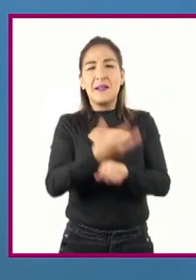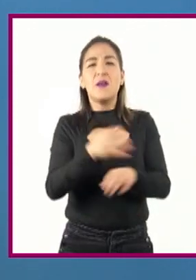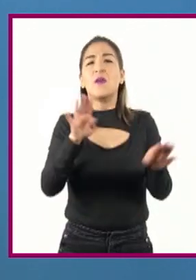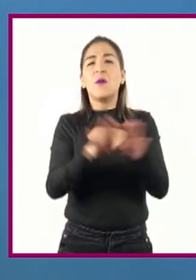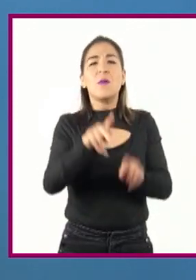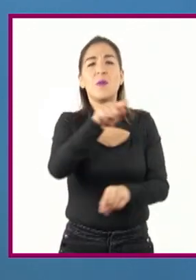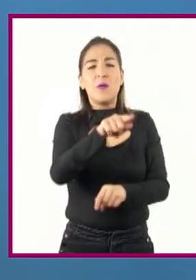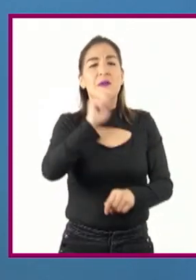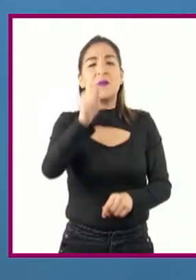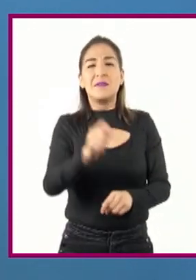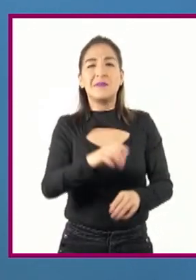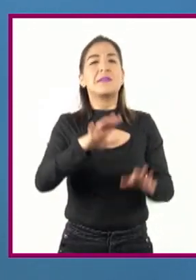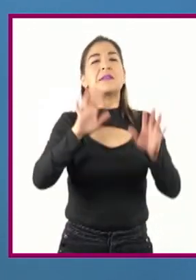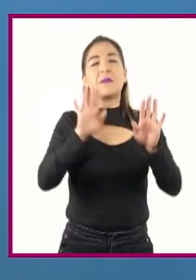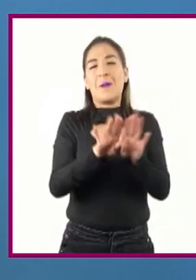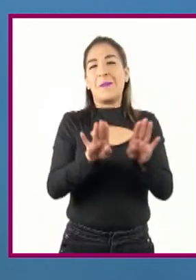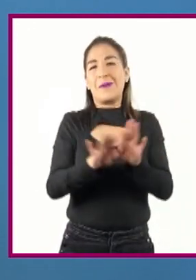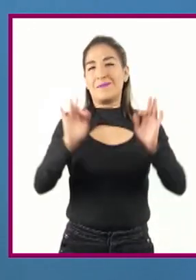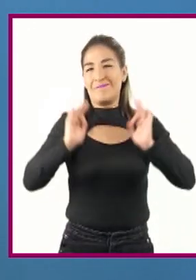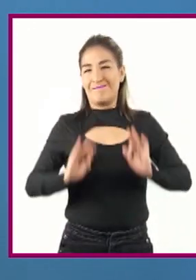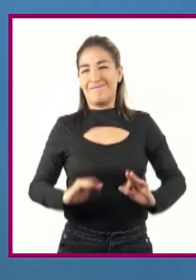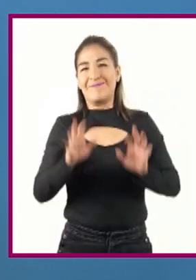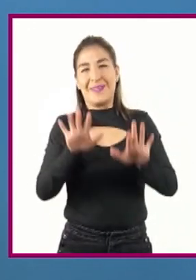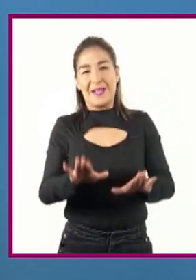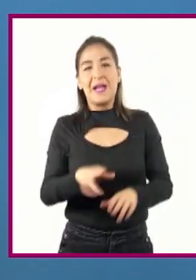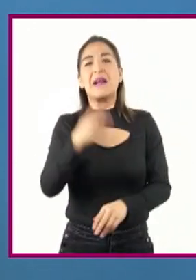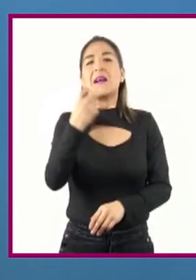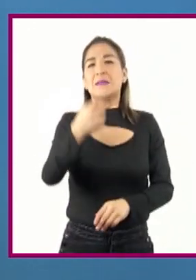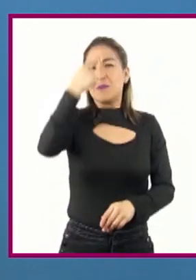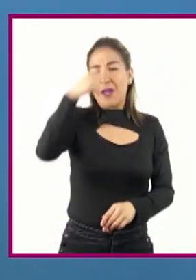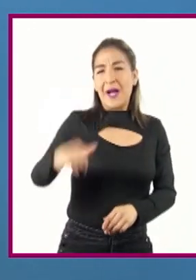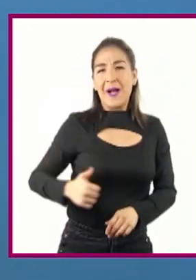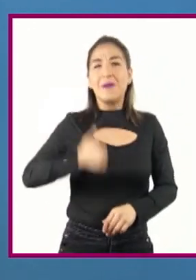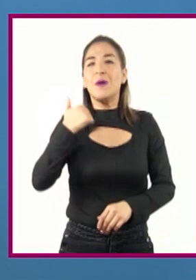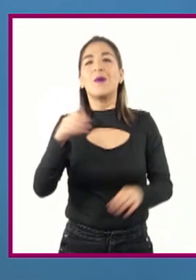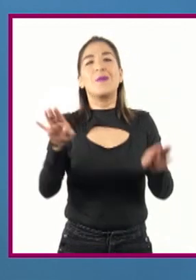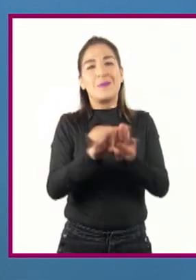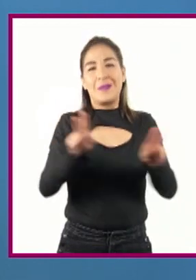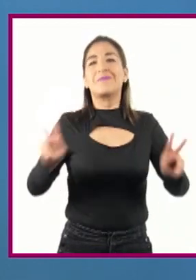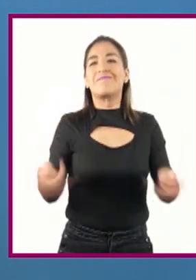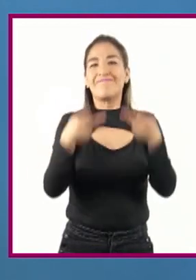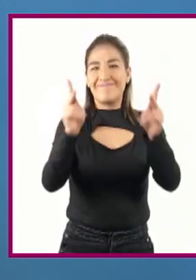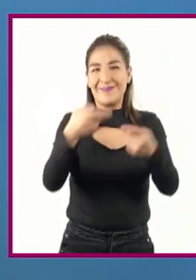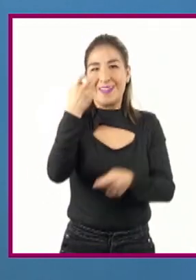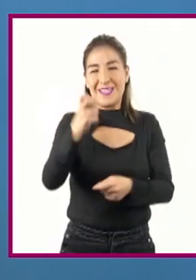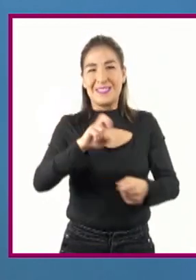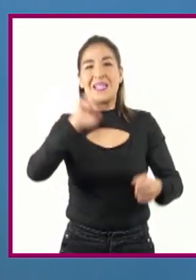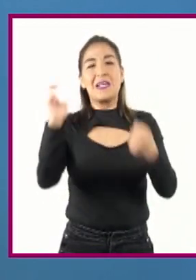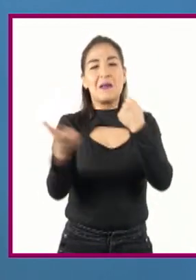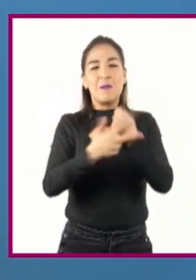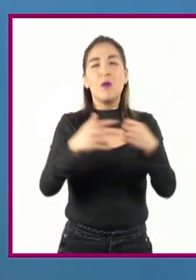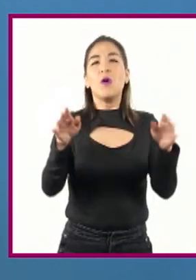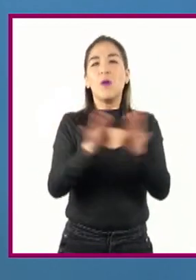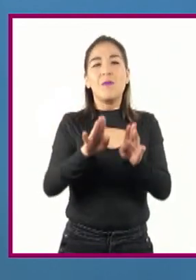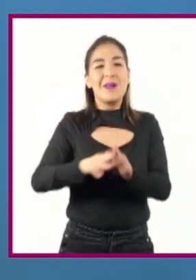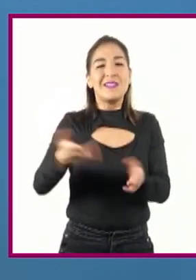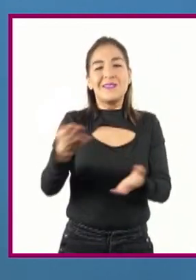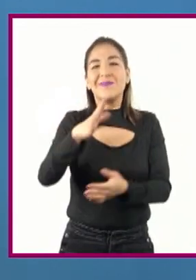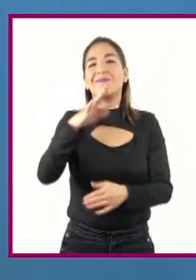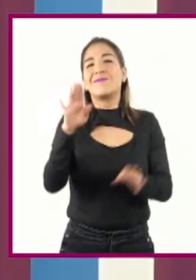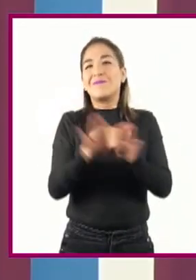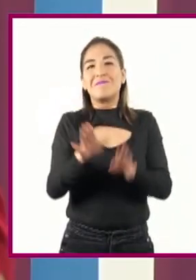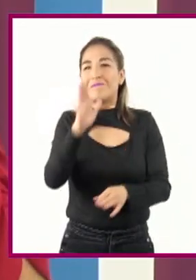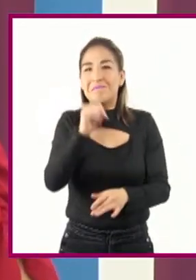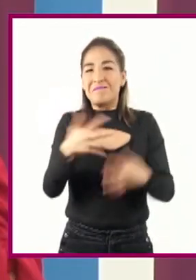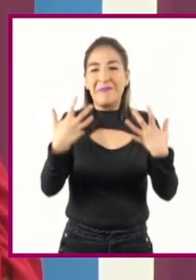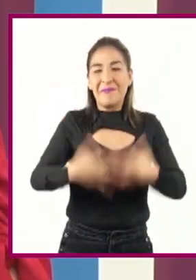América se declaró neutral, cosa que aprovechó para vender a los países europeos todo lo que no podían